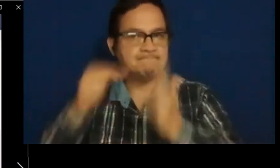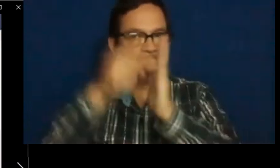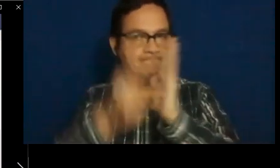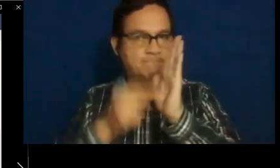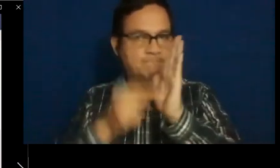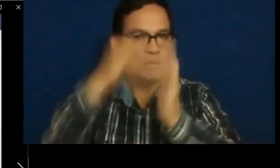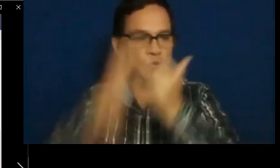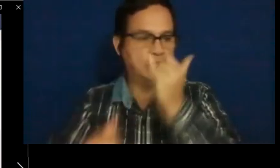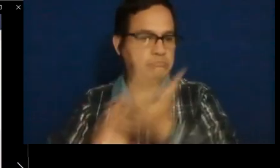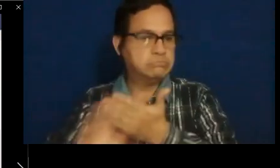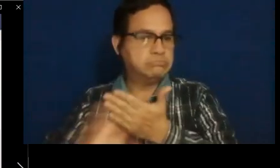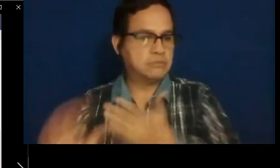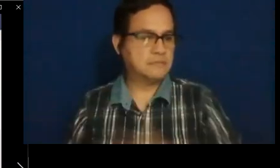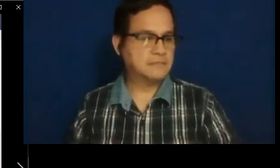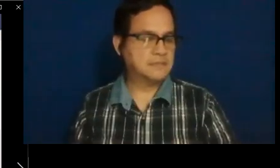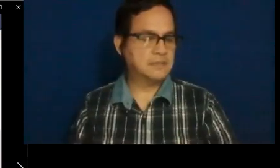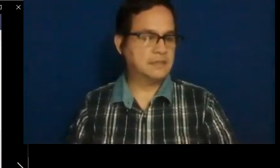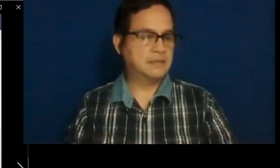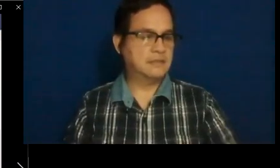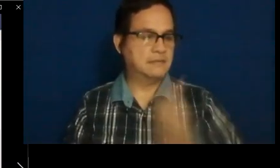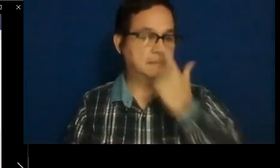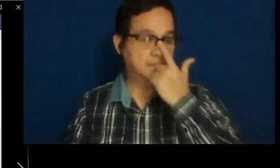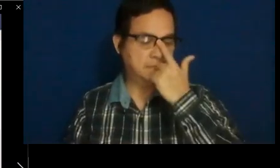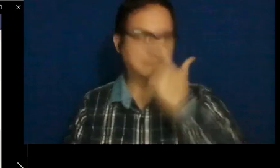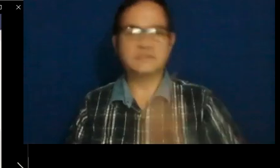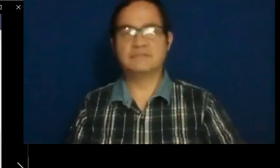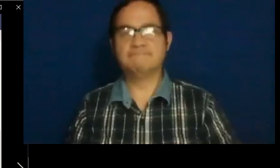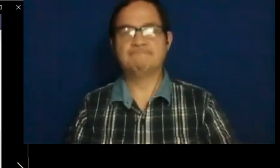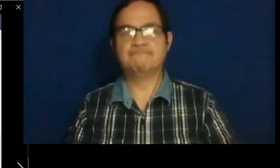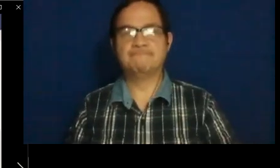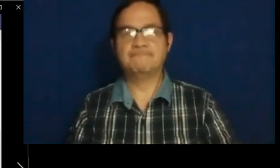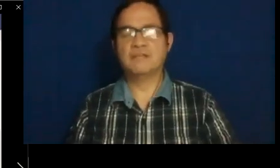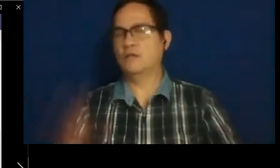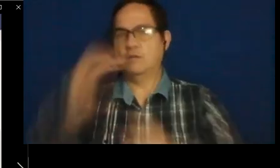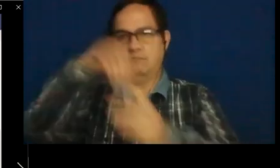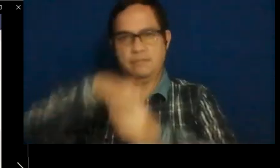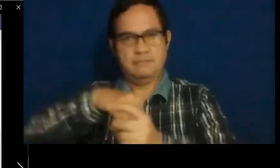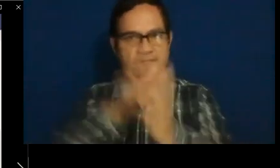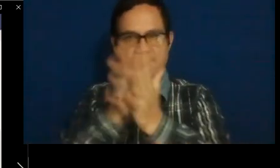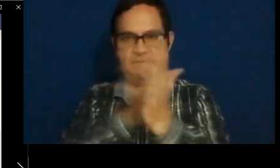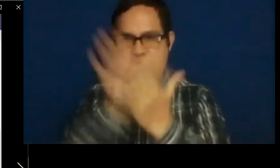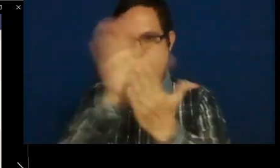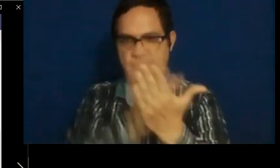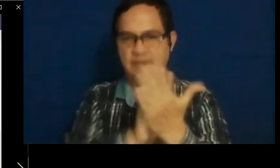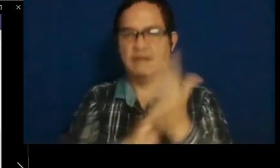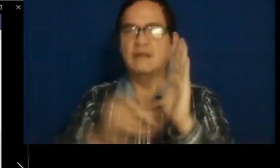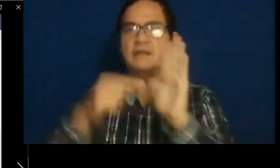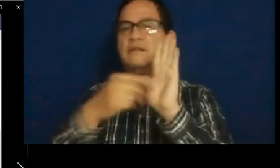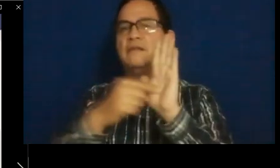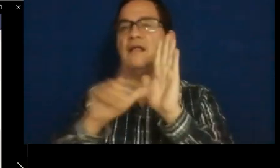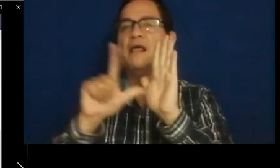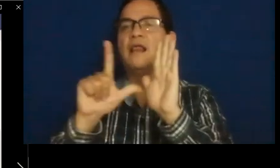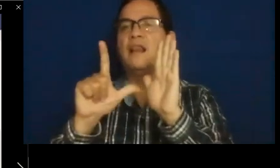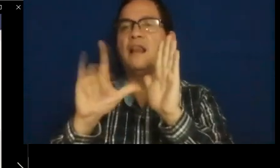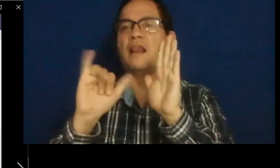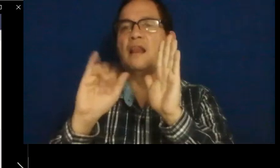última. como un link, ¿cierto? Dentro del Sí, informe. Dentro del sí, sí, informe. señor. Tú ya publicas tu video y me mandas ese link. No es que me